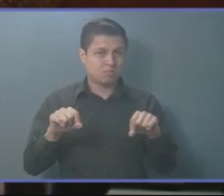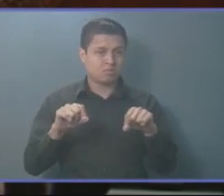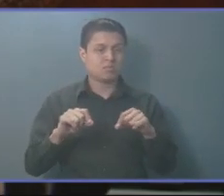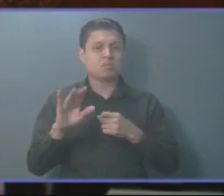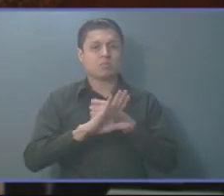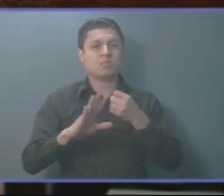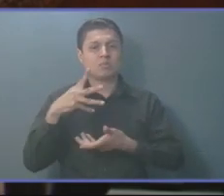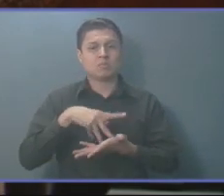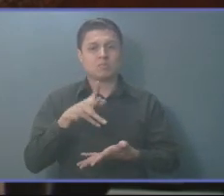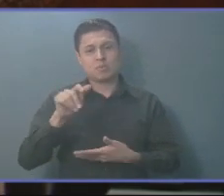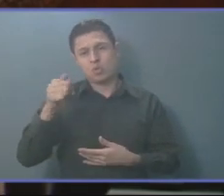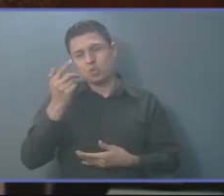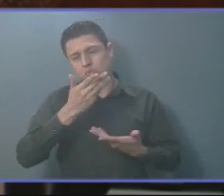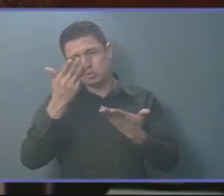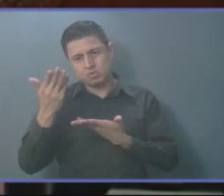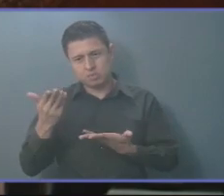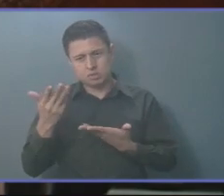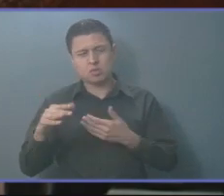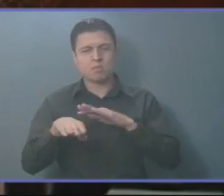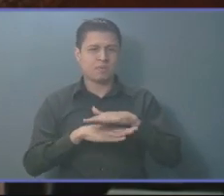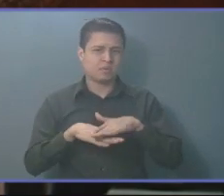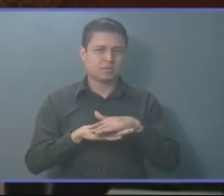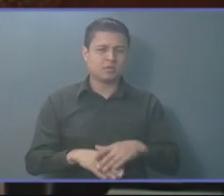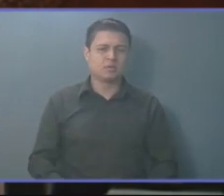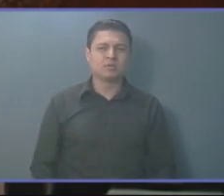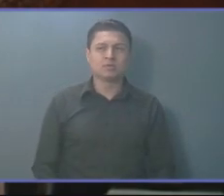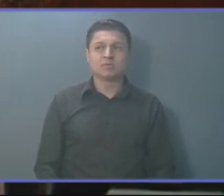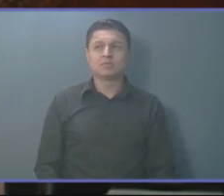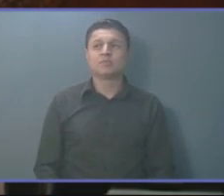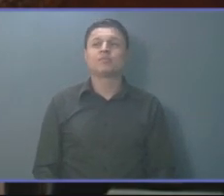seguridad pública y demás servicios esenciales.